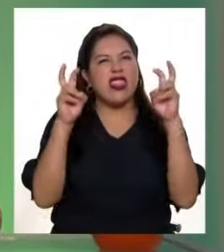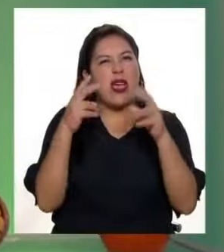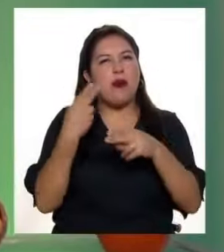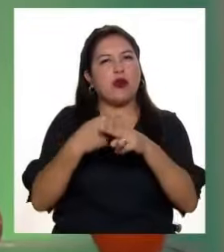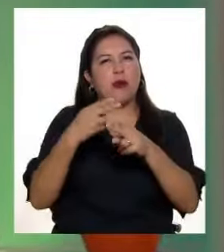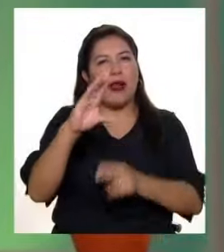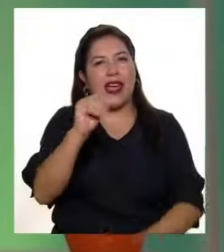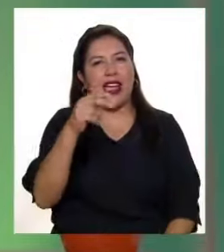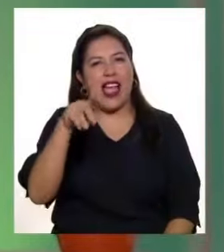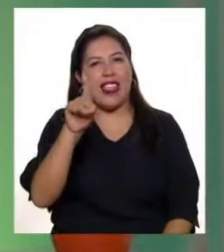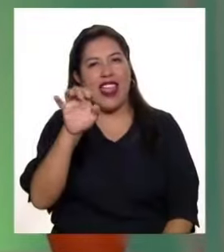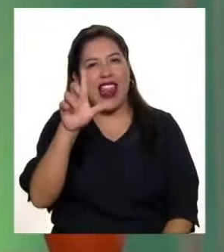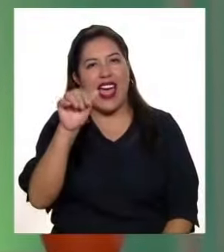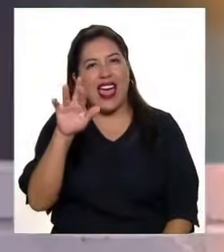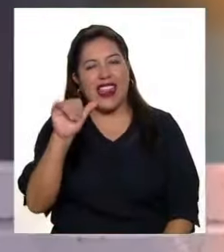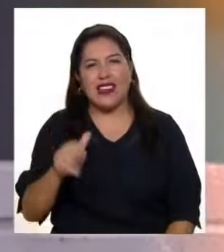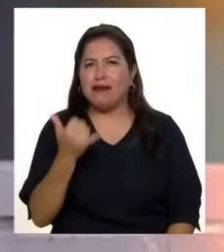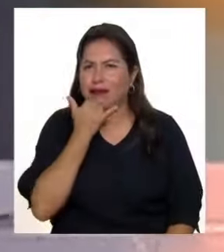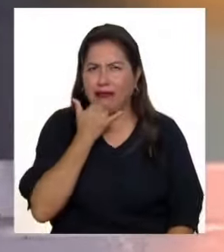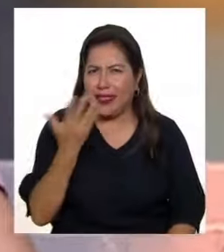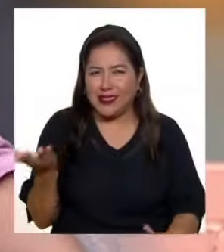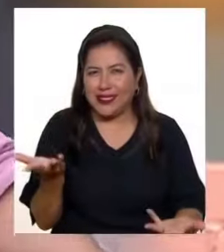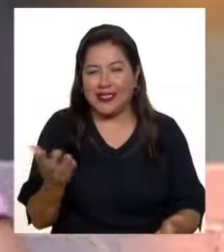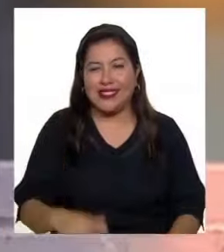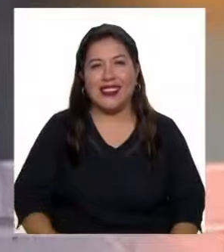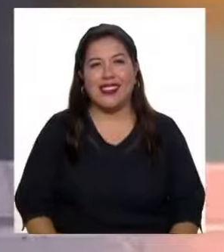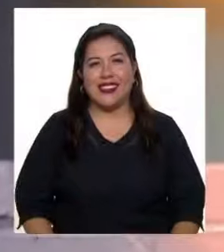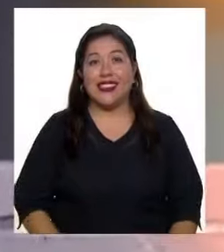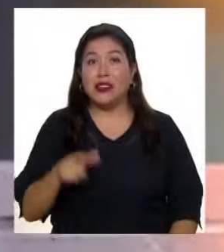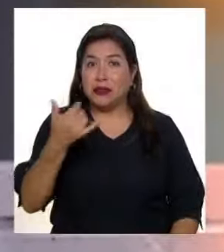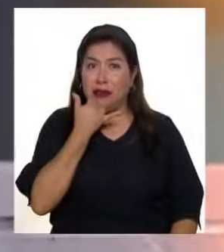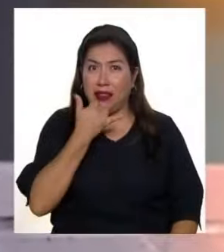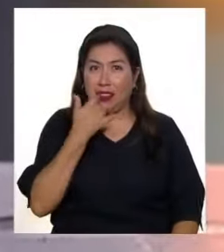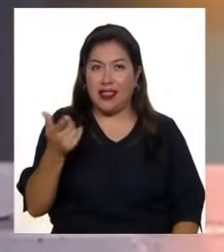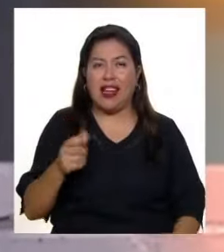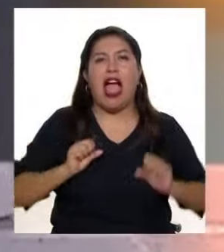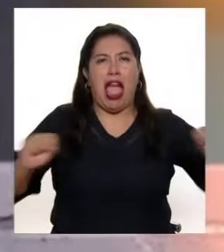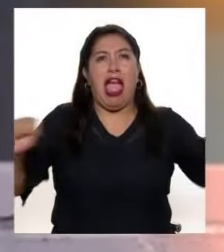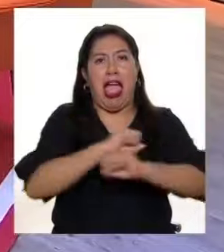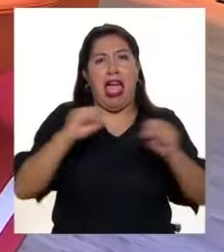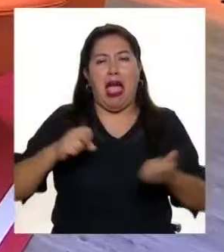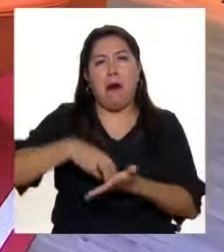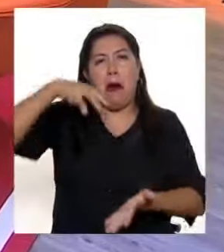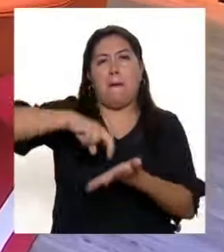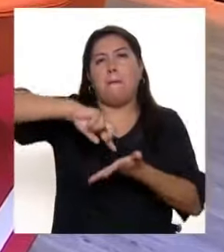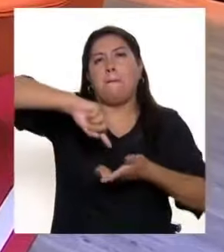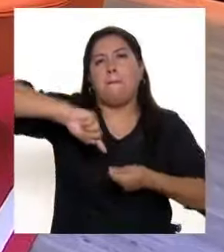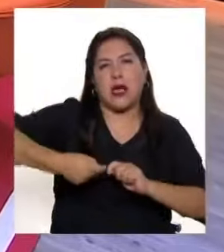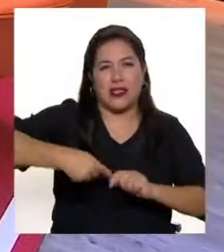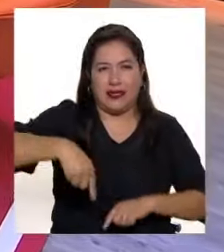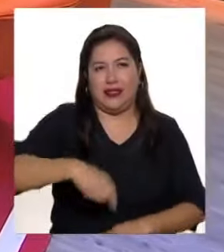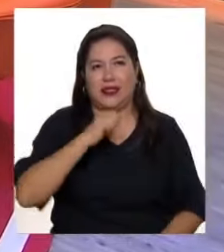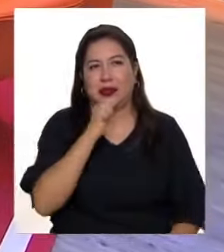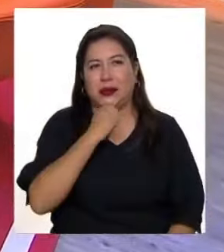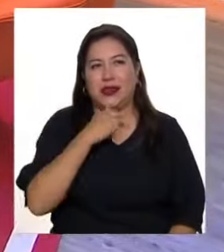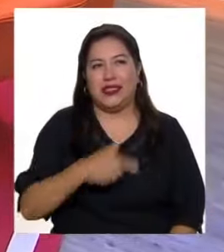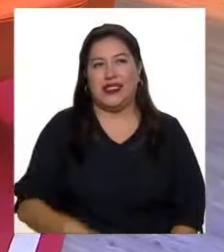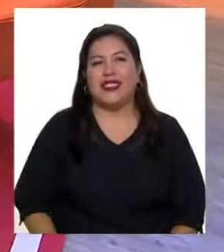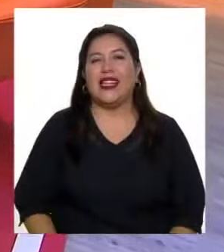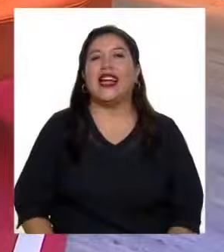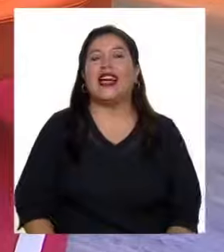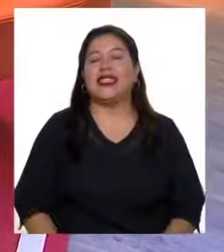la Candelaria, van a venir. ¿Qué pasó? Es que yo soy un desastre. ¿A no qué has saltado? Ni siquiera empiezo a hacer ejercicio y ya me lesioné. Ya me guincé, te aseguro que me guincé al pie. No,